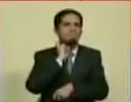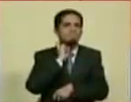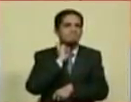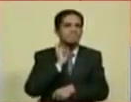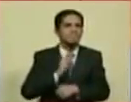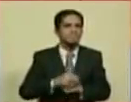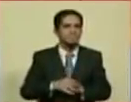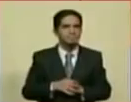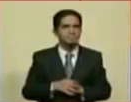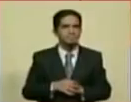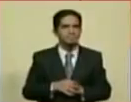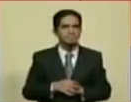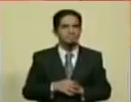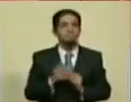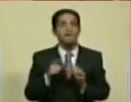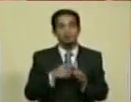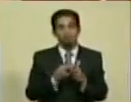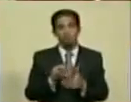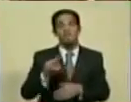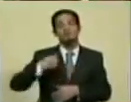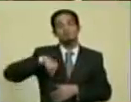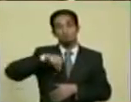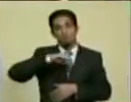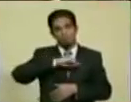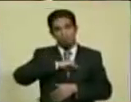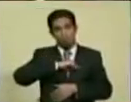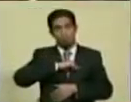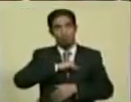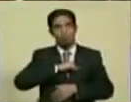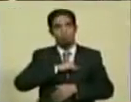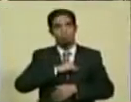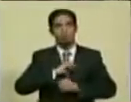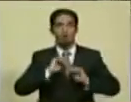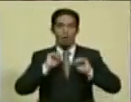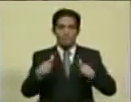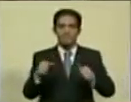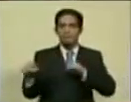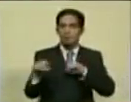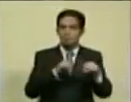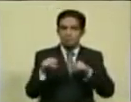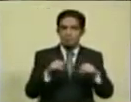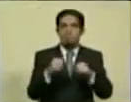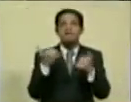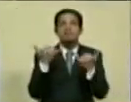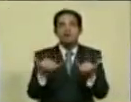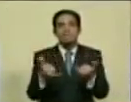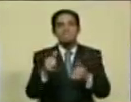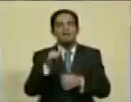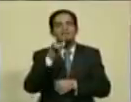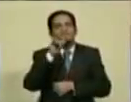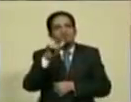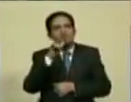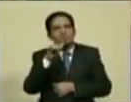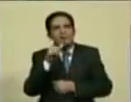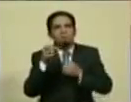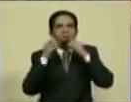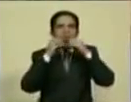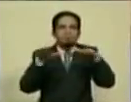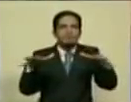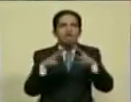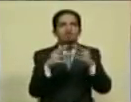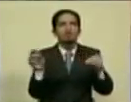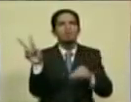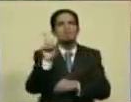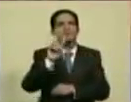Por lo tanto, hemos tomado algunas acciones y queremos informarle a toda Venezuela de lo siguiente. En primer